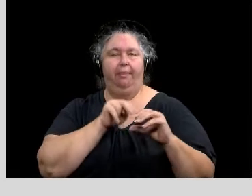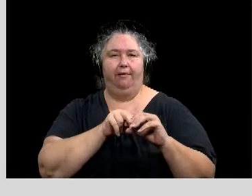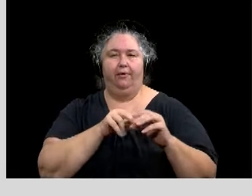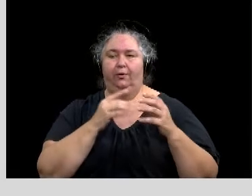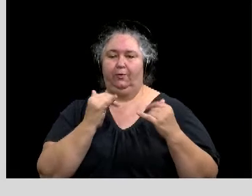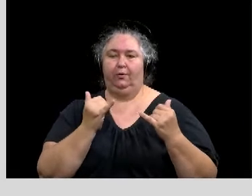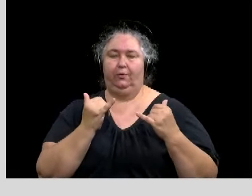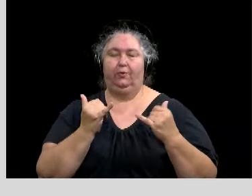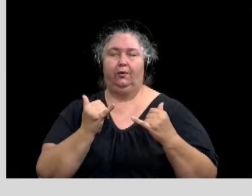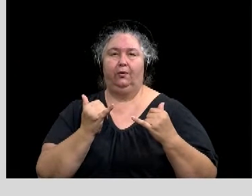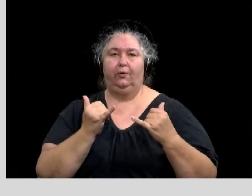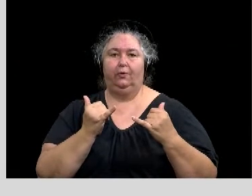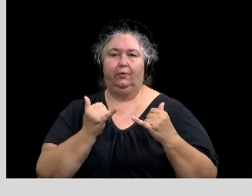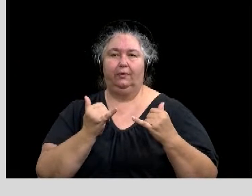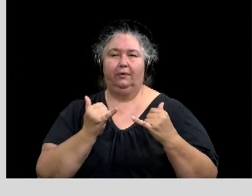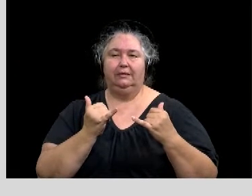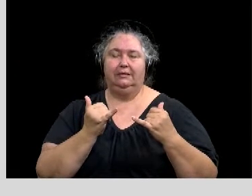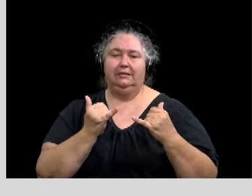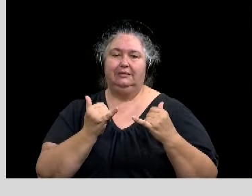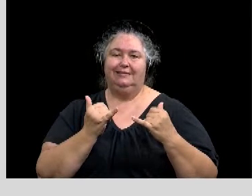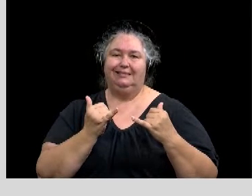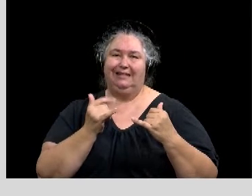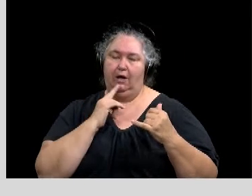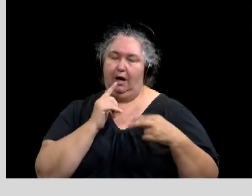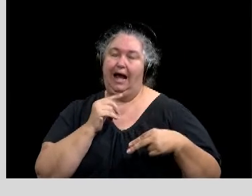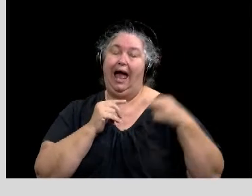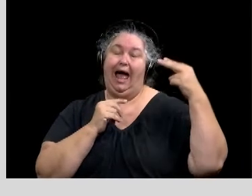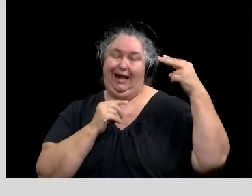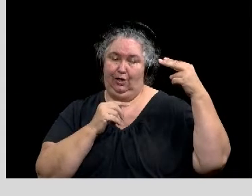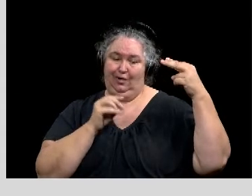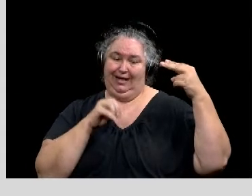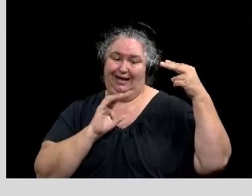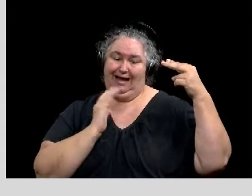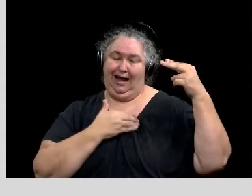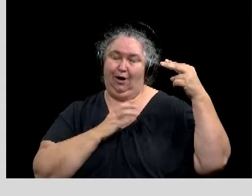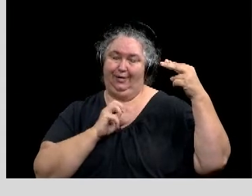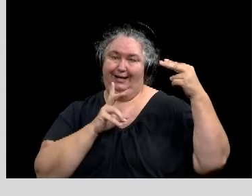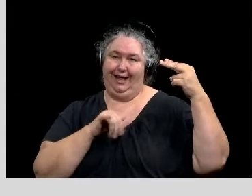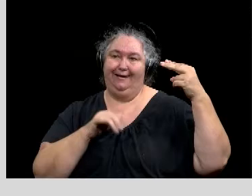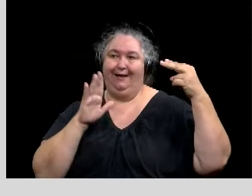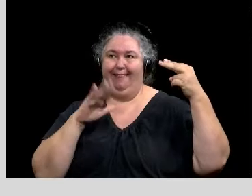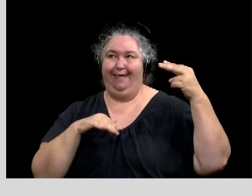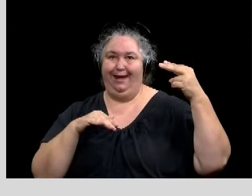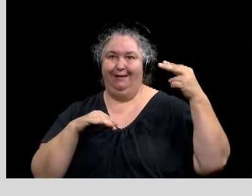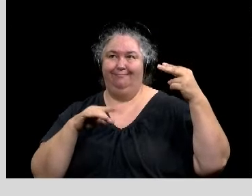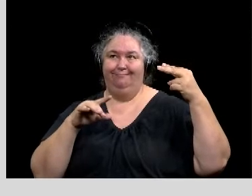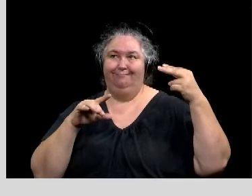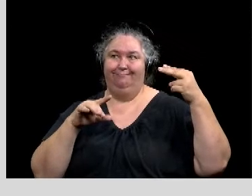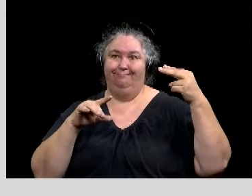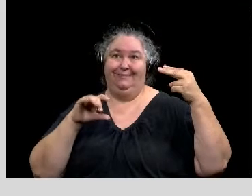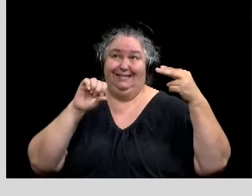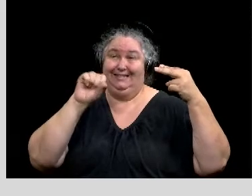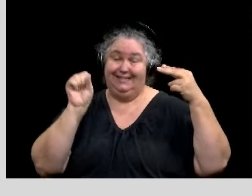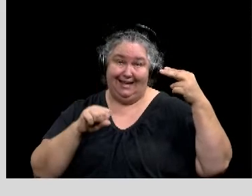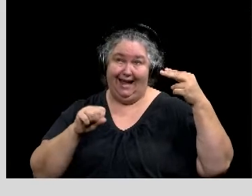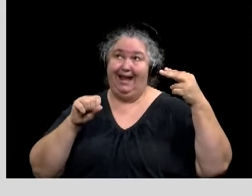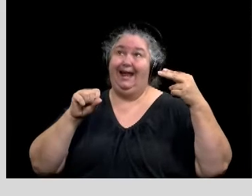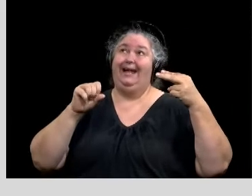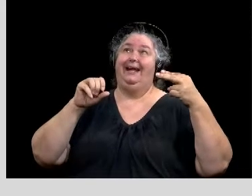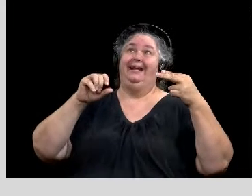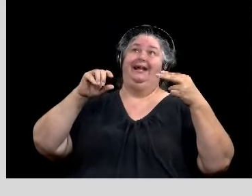que las hospitalizaciones son muy altos en el condado que en los números de la